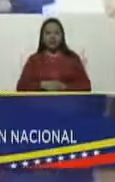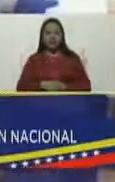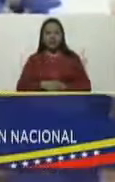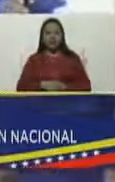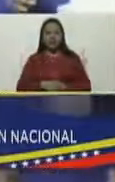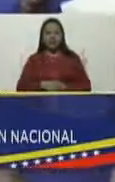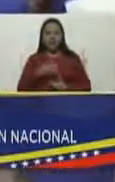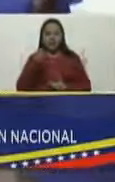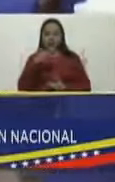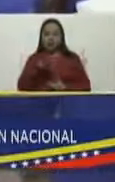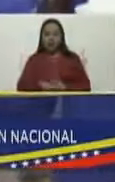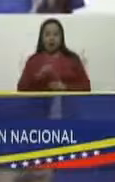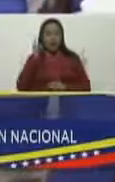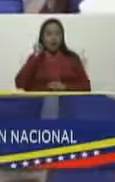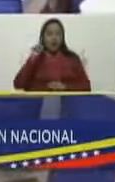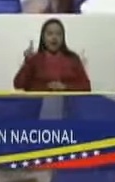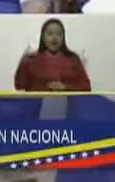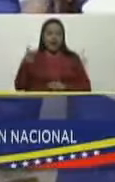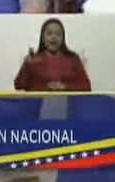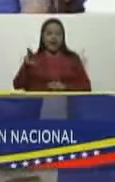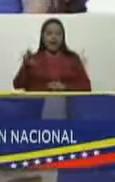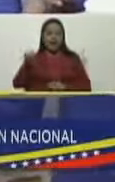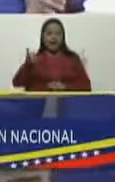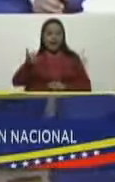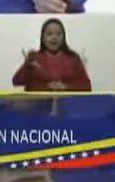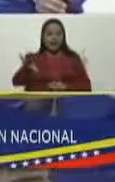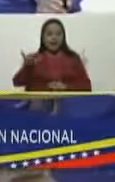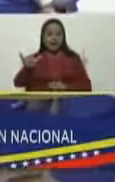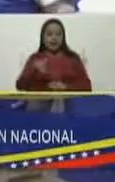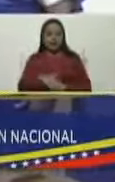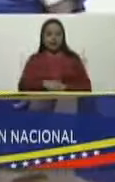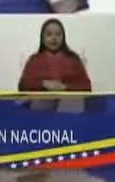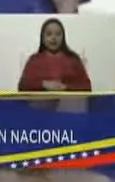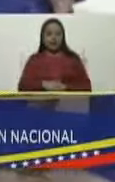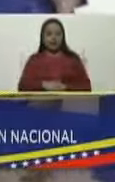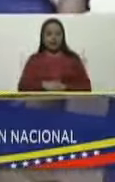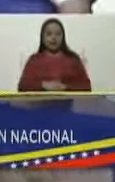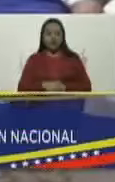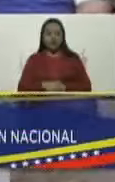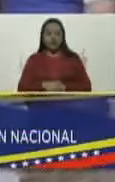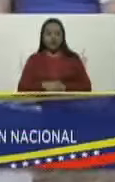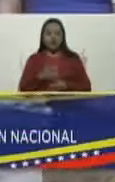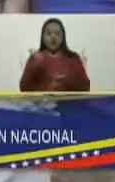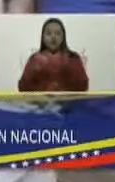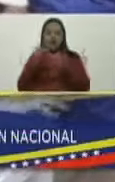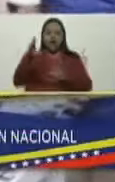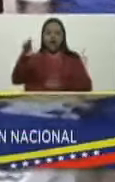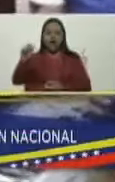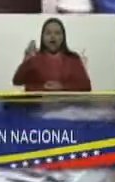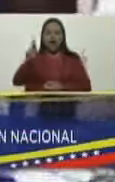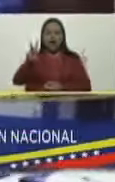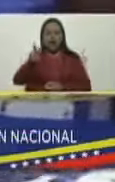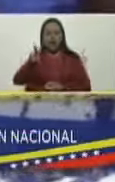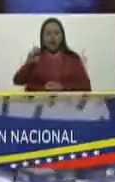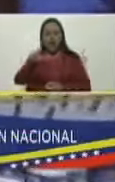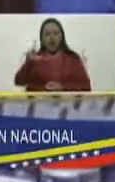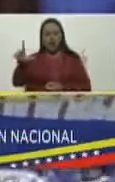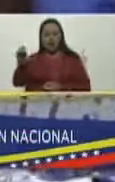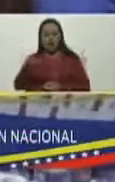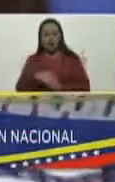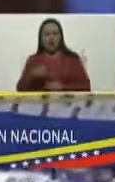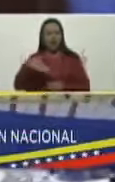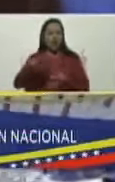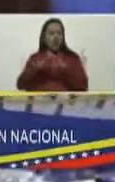Gracie, ¿cómo estás, Gracie? Bien, presidente. ¿Carballo? Carballo. ¿Ese Carballo de dónde viene? Bueno, el Carballo